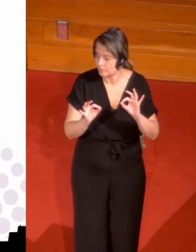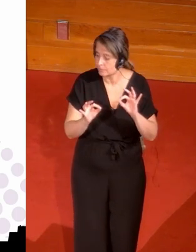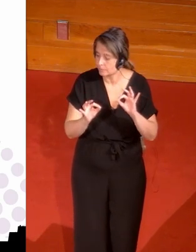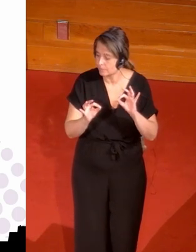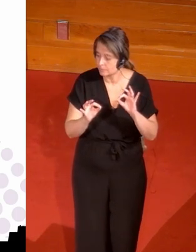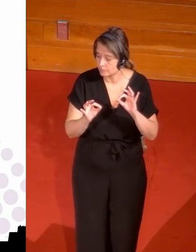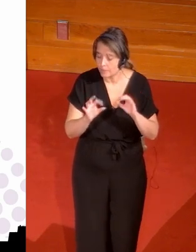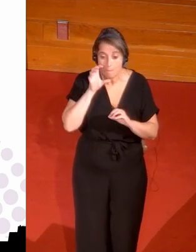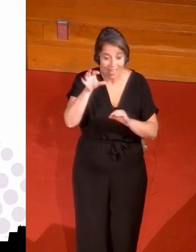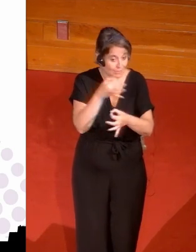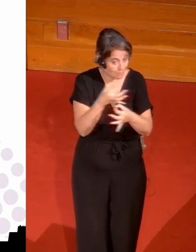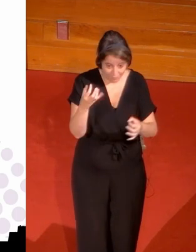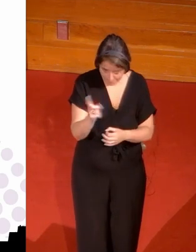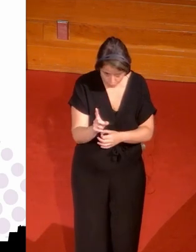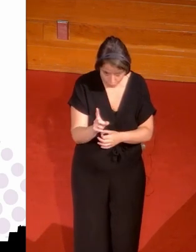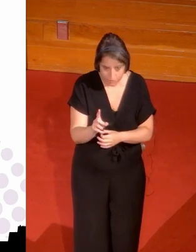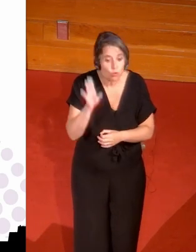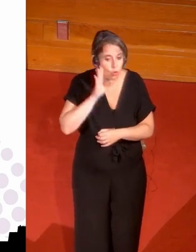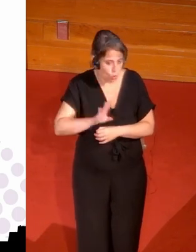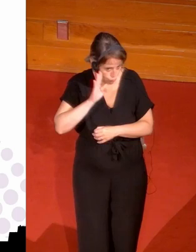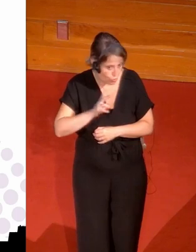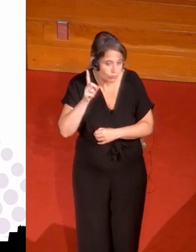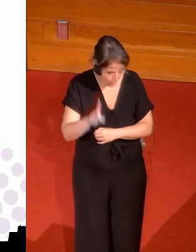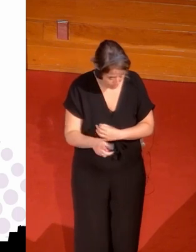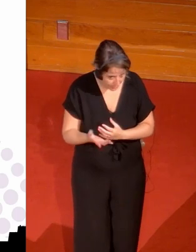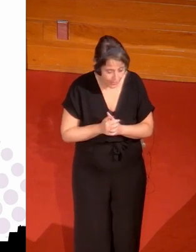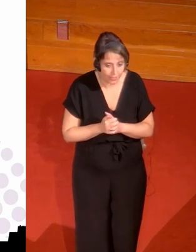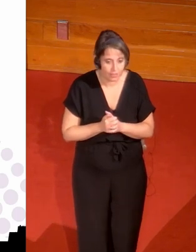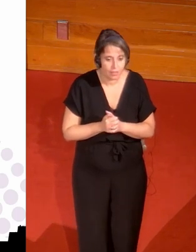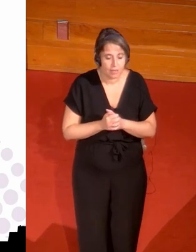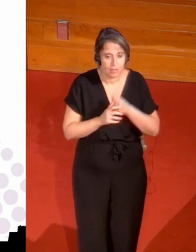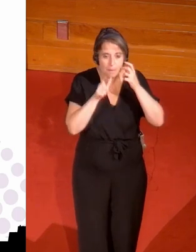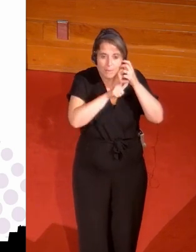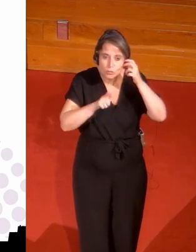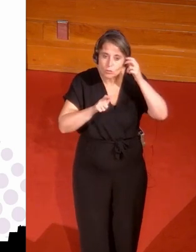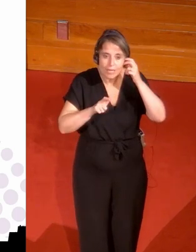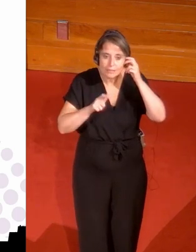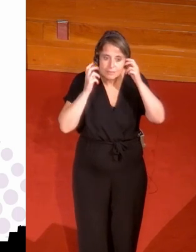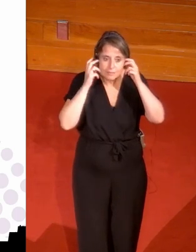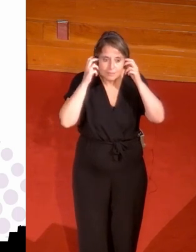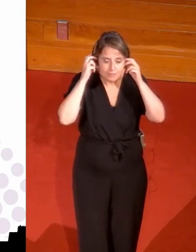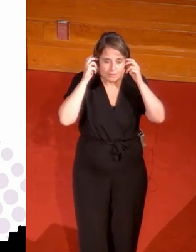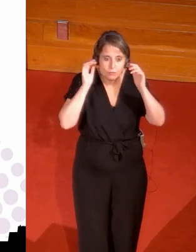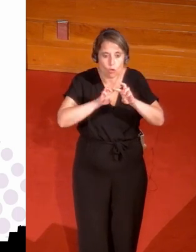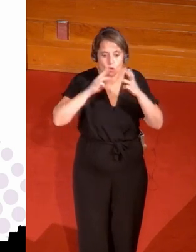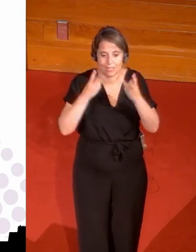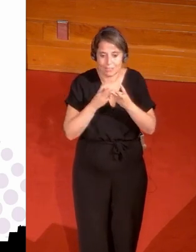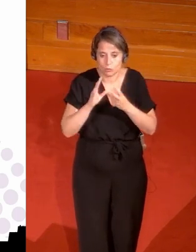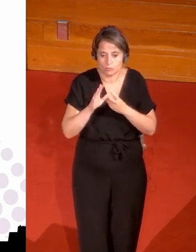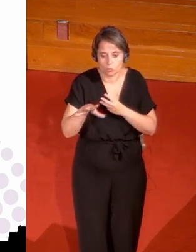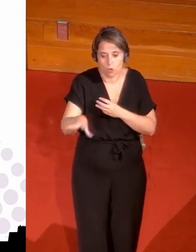evidentemente no es un país perfecto y evidentemente que hay corrupción y que hay congresistas comprados y políticos comprados pero es una